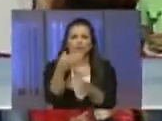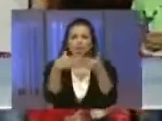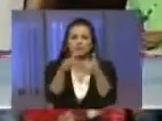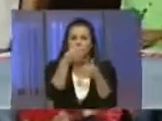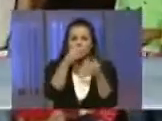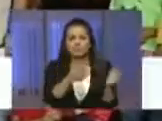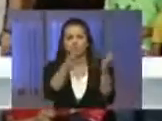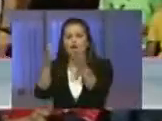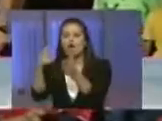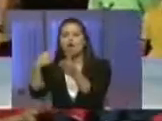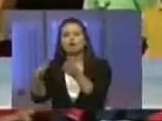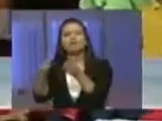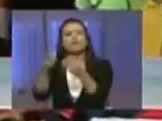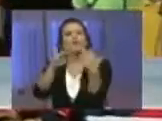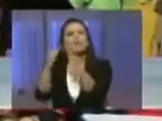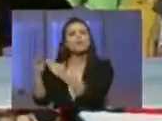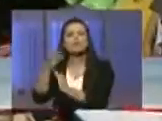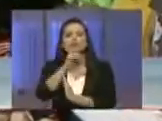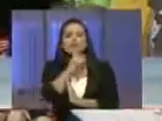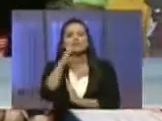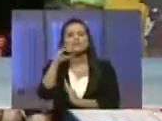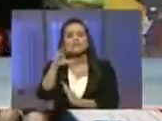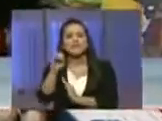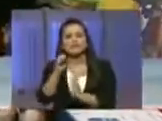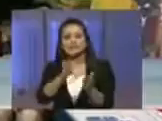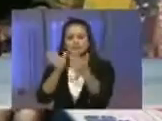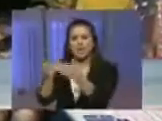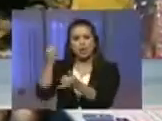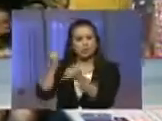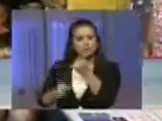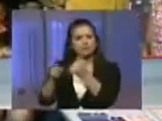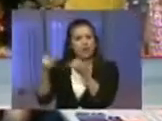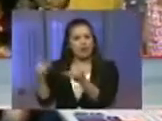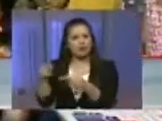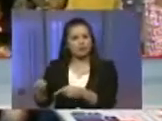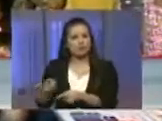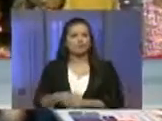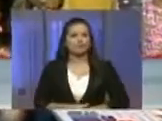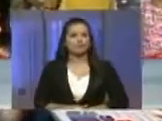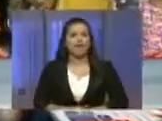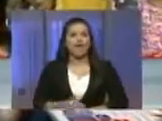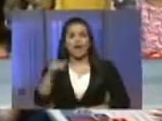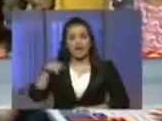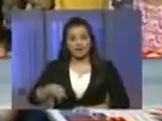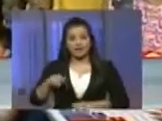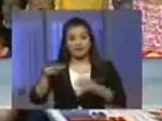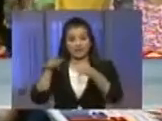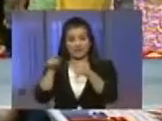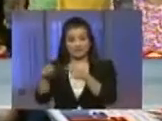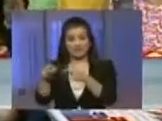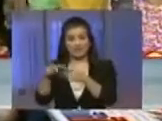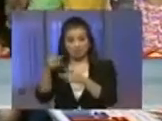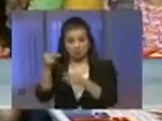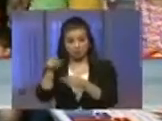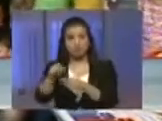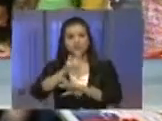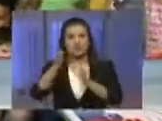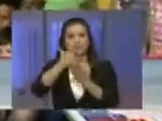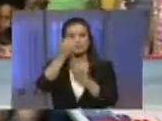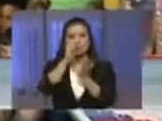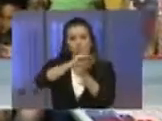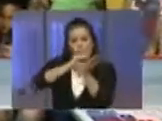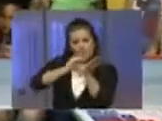2 este Y actualmente comandante queremos decirles que en este frente de cipres 2 tenemos un proyecto de